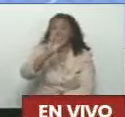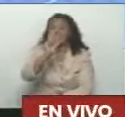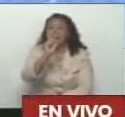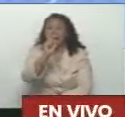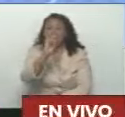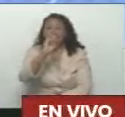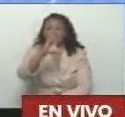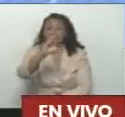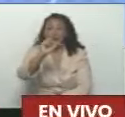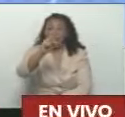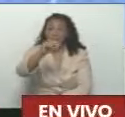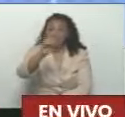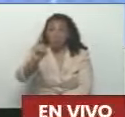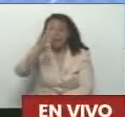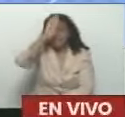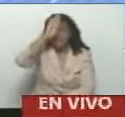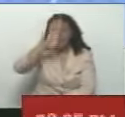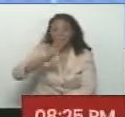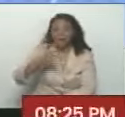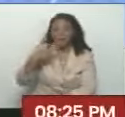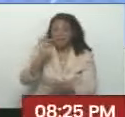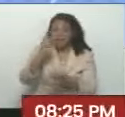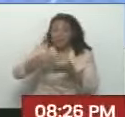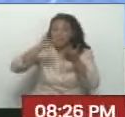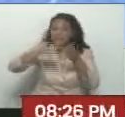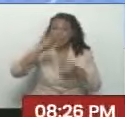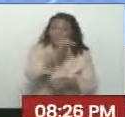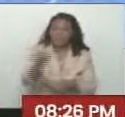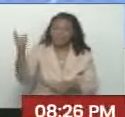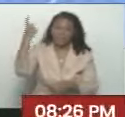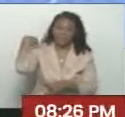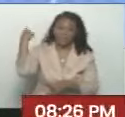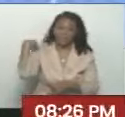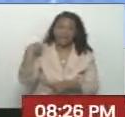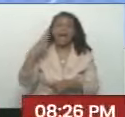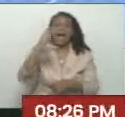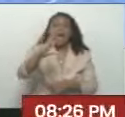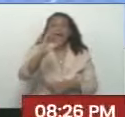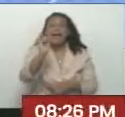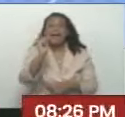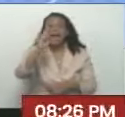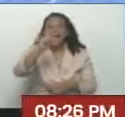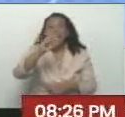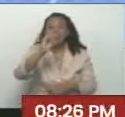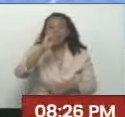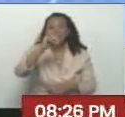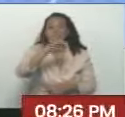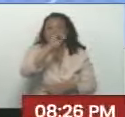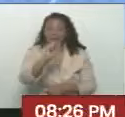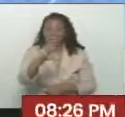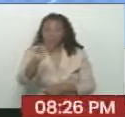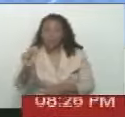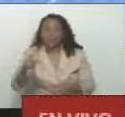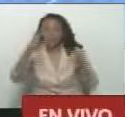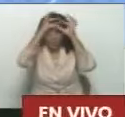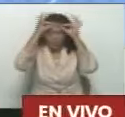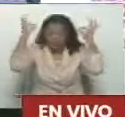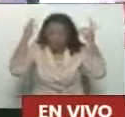informado que el Papa Francisco firmó la semana pasada la canonización de José Gregorio Hernández.